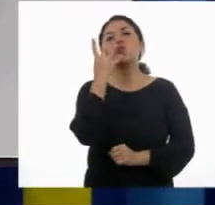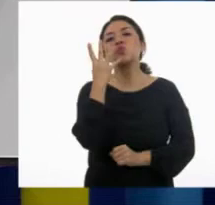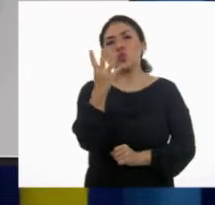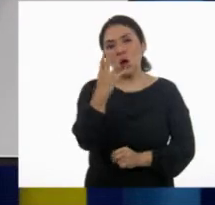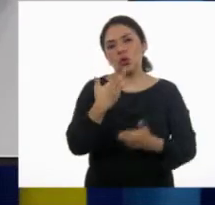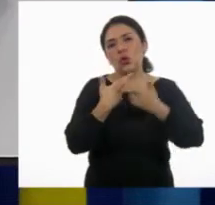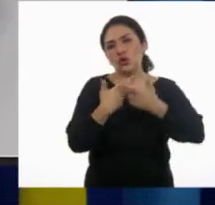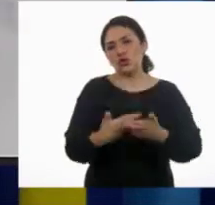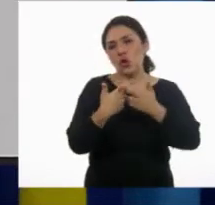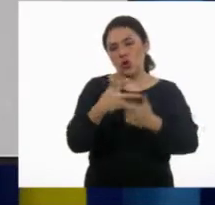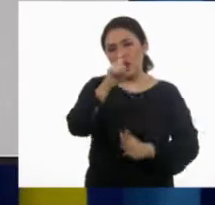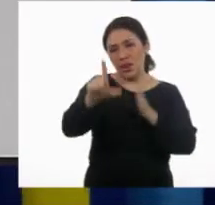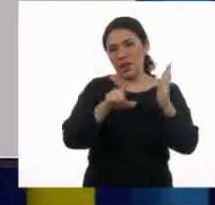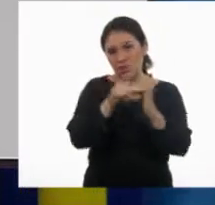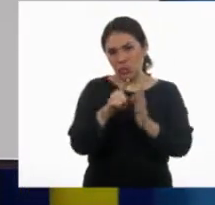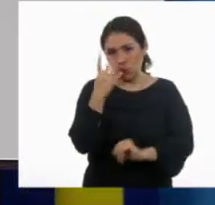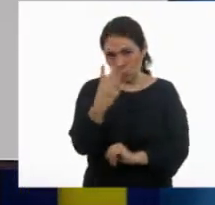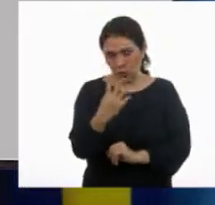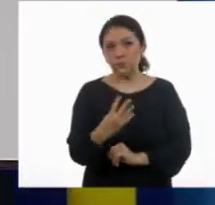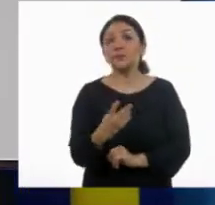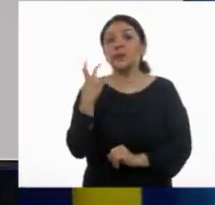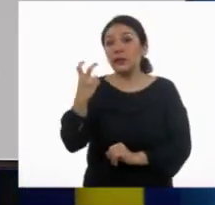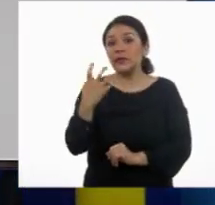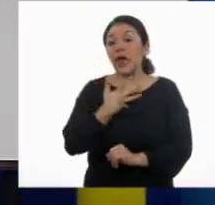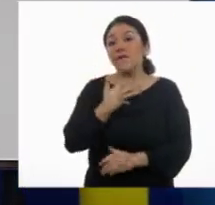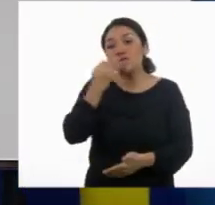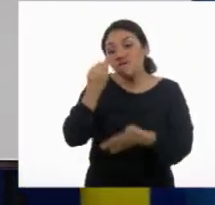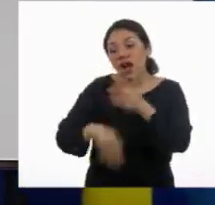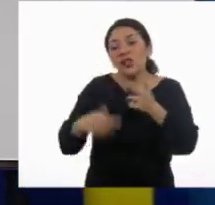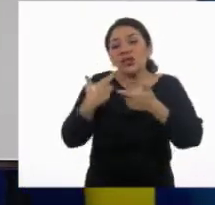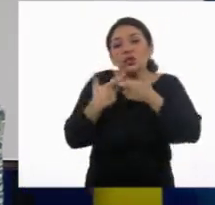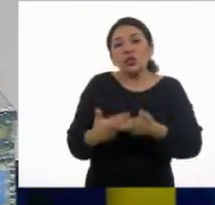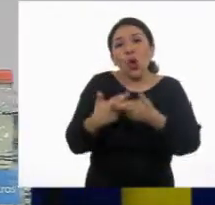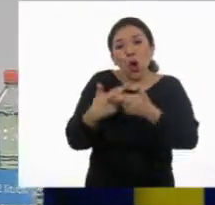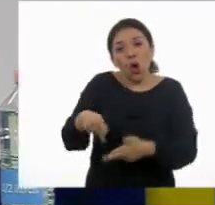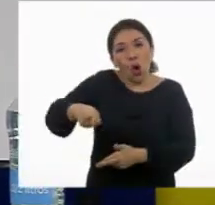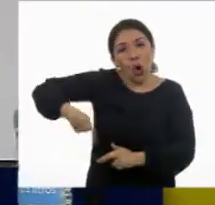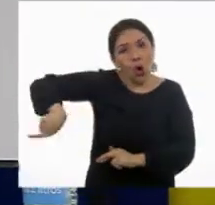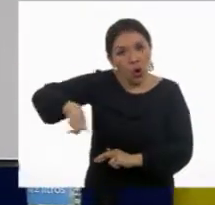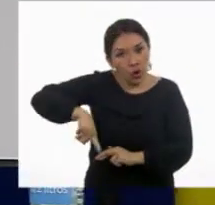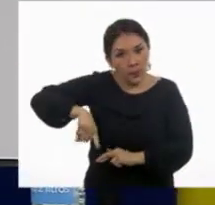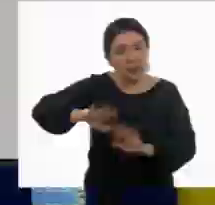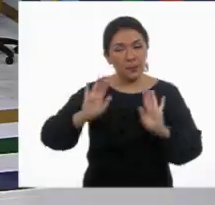4 litros. Esos son los que nos sobraron. Muy bien.